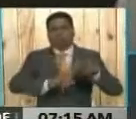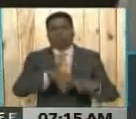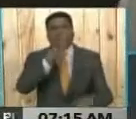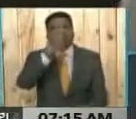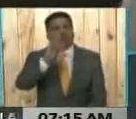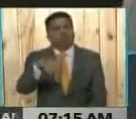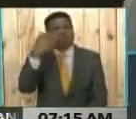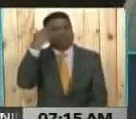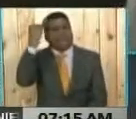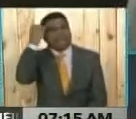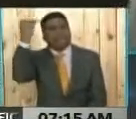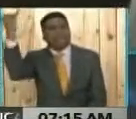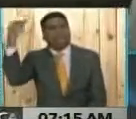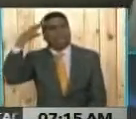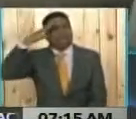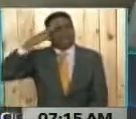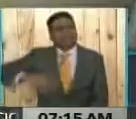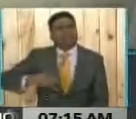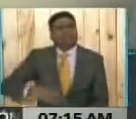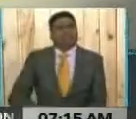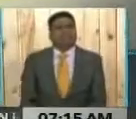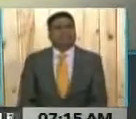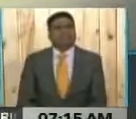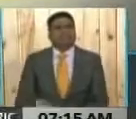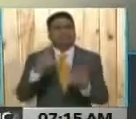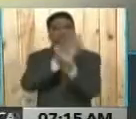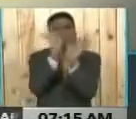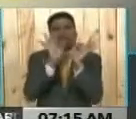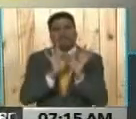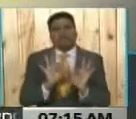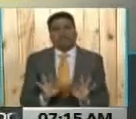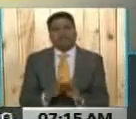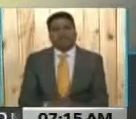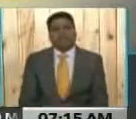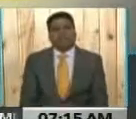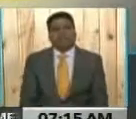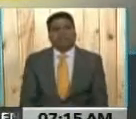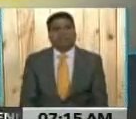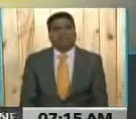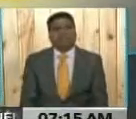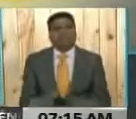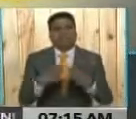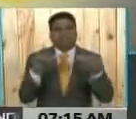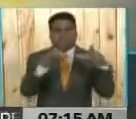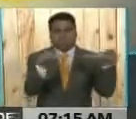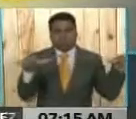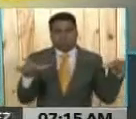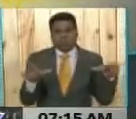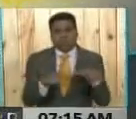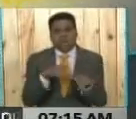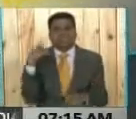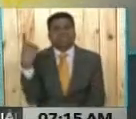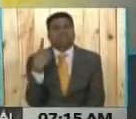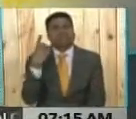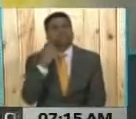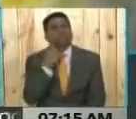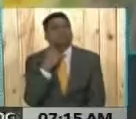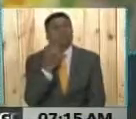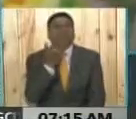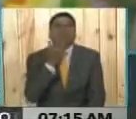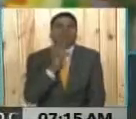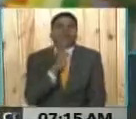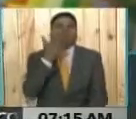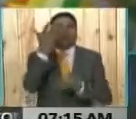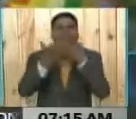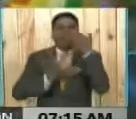imagino al comandante Chávez de otra manera en sus espacios de soledad, que no sea cantando,